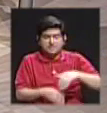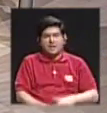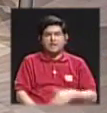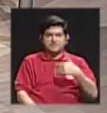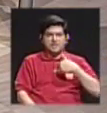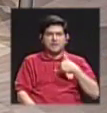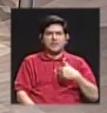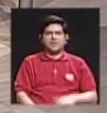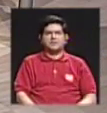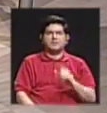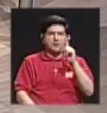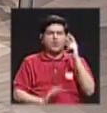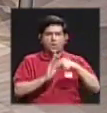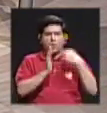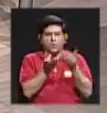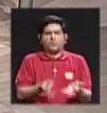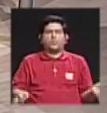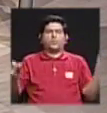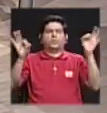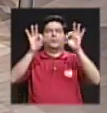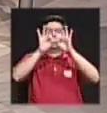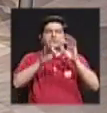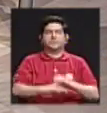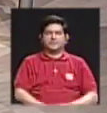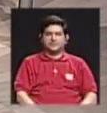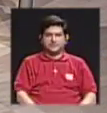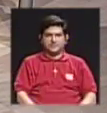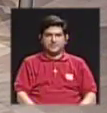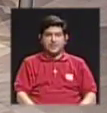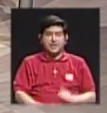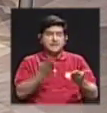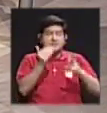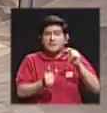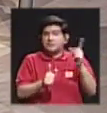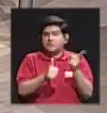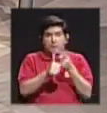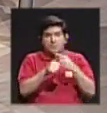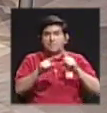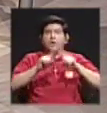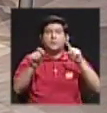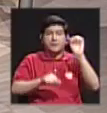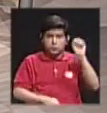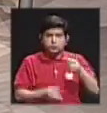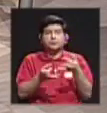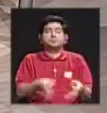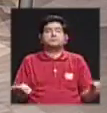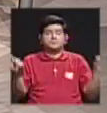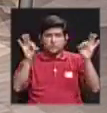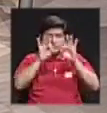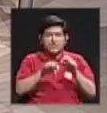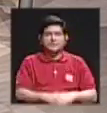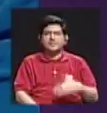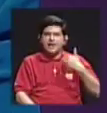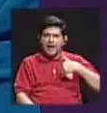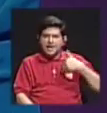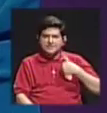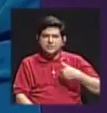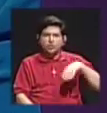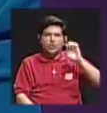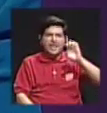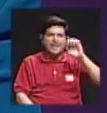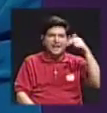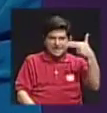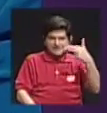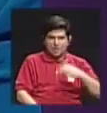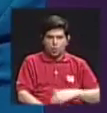valor, a jugar un papel importante. Si no el primero, es un valor de mucho peso. A don Edgar